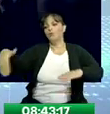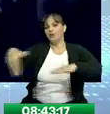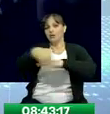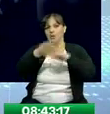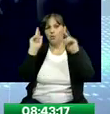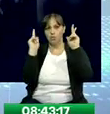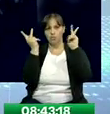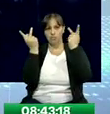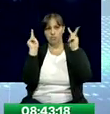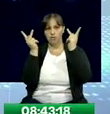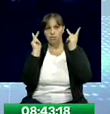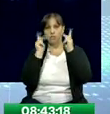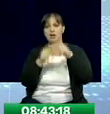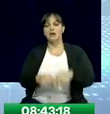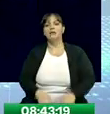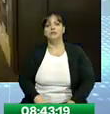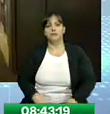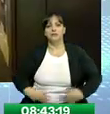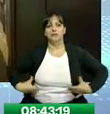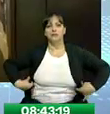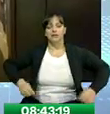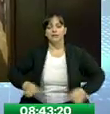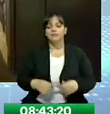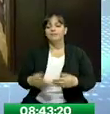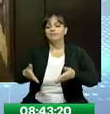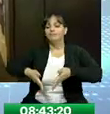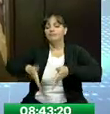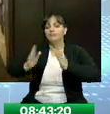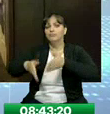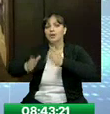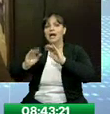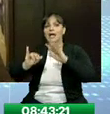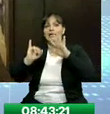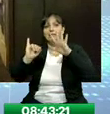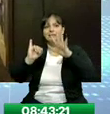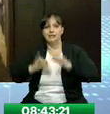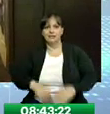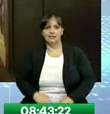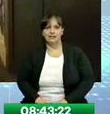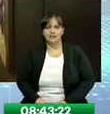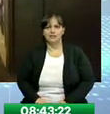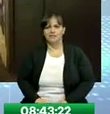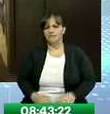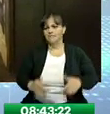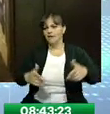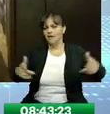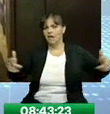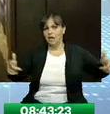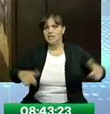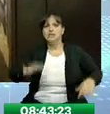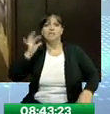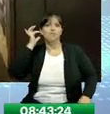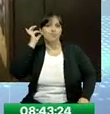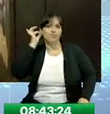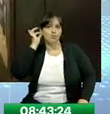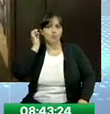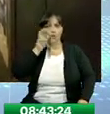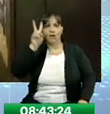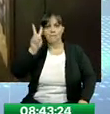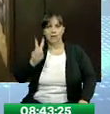carriles entonces eso tiene esto tiene que saber que eso es un